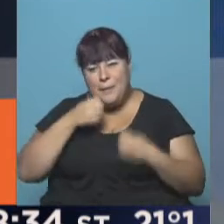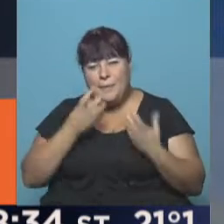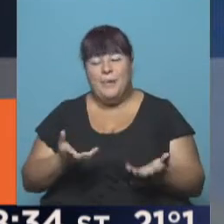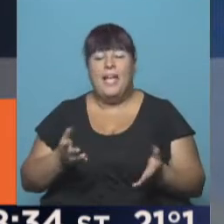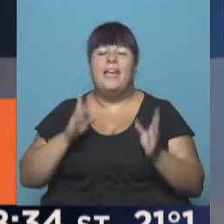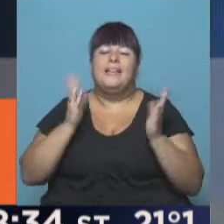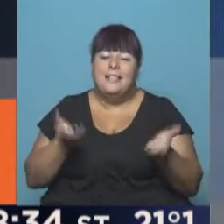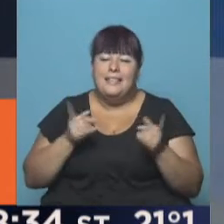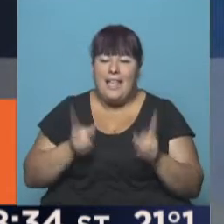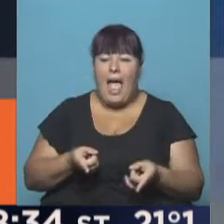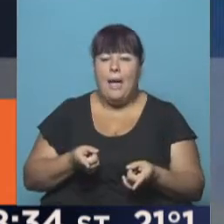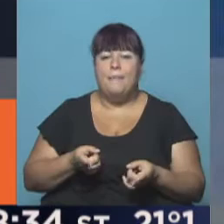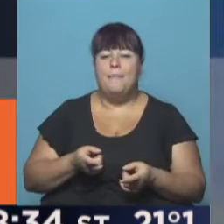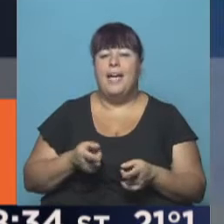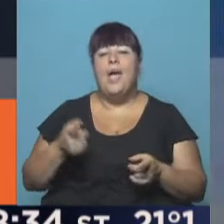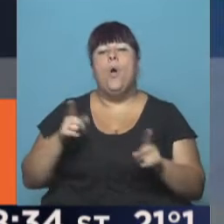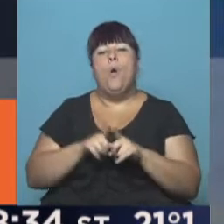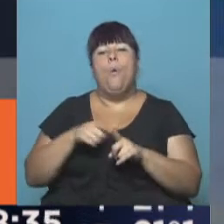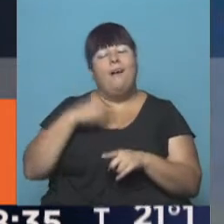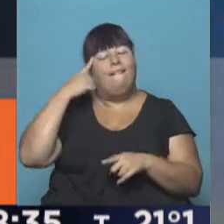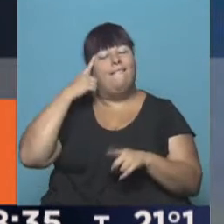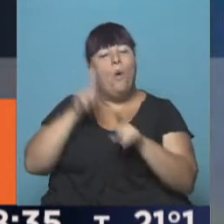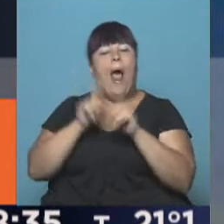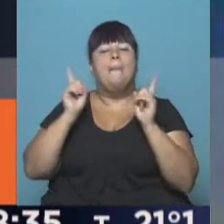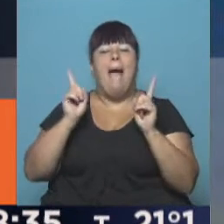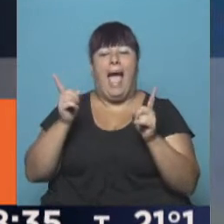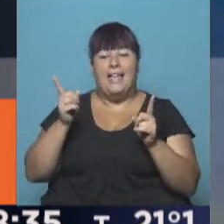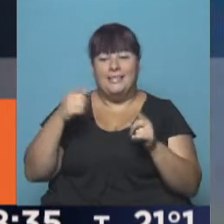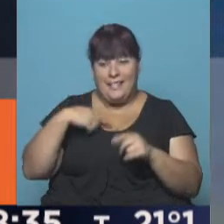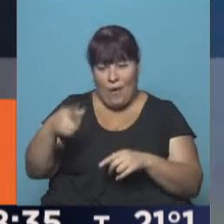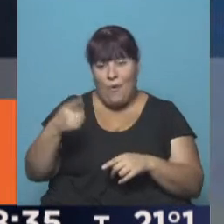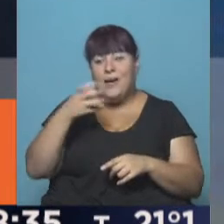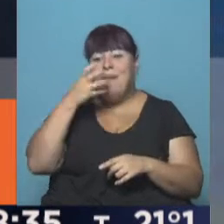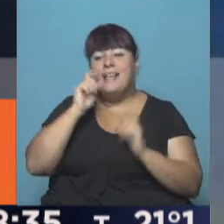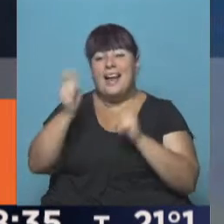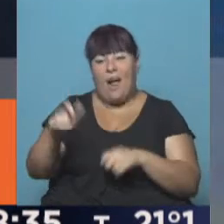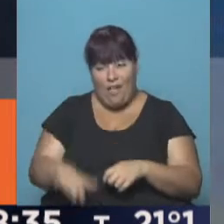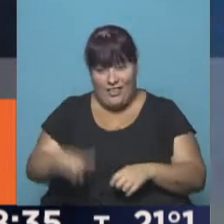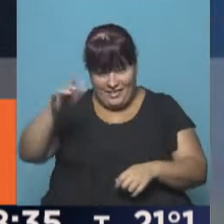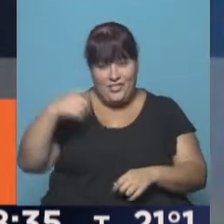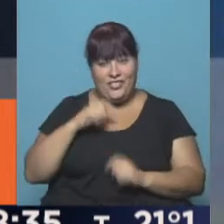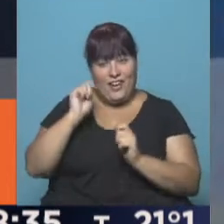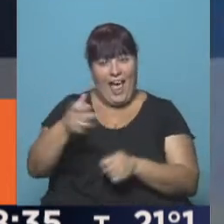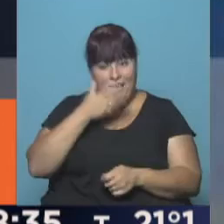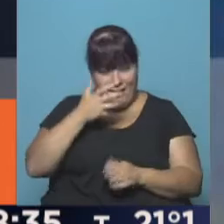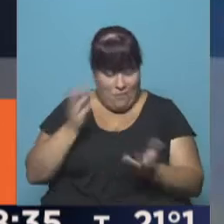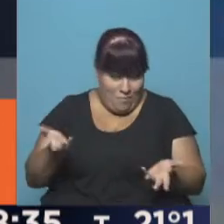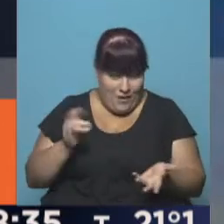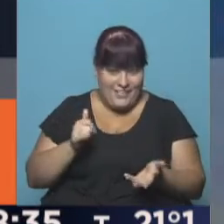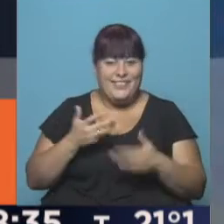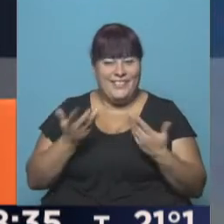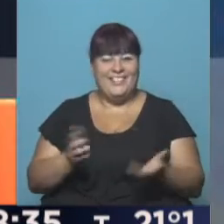y porque es lo relaciona con la maestra con la que lo llevaba manzana por